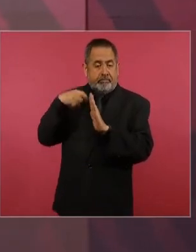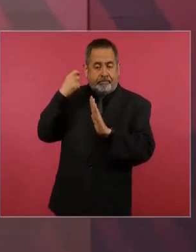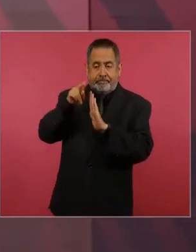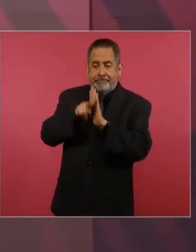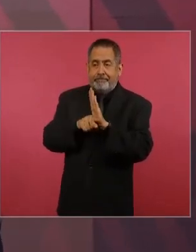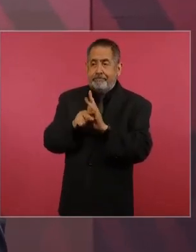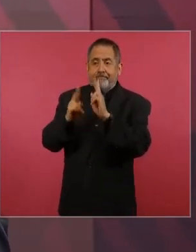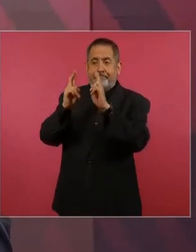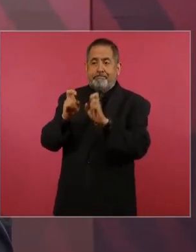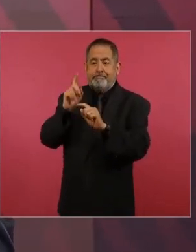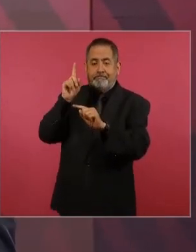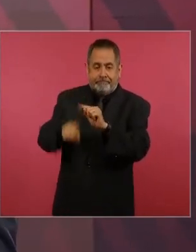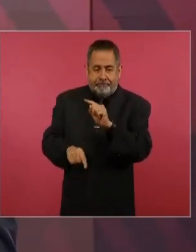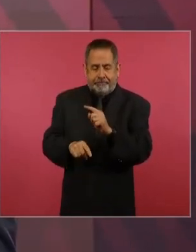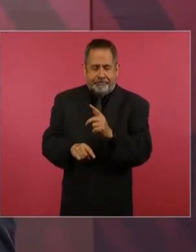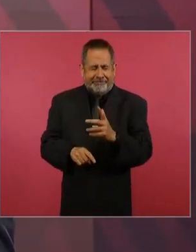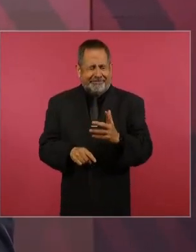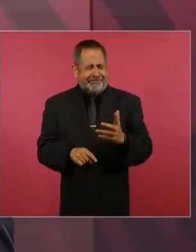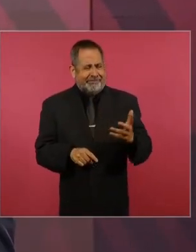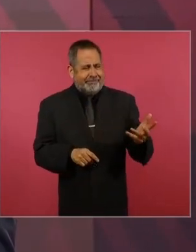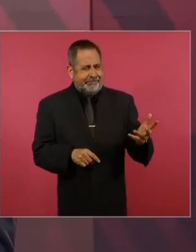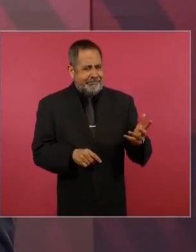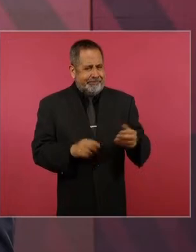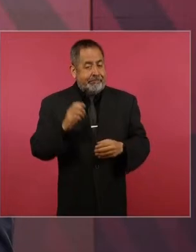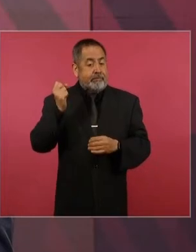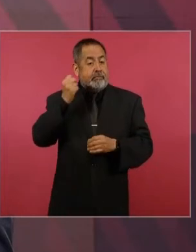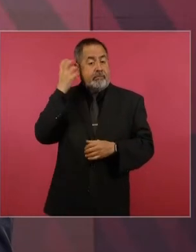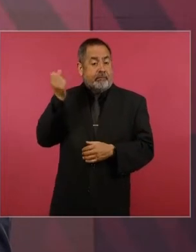el fragmento de la matutina,